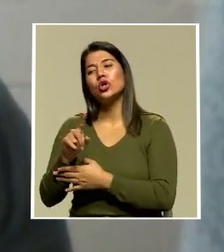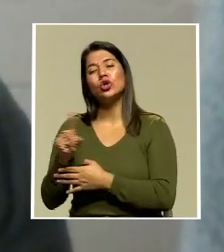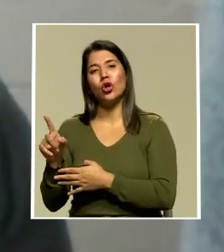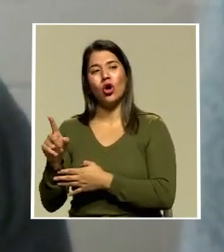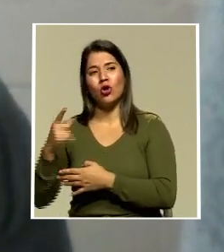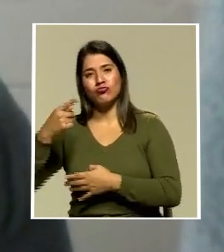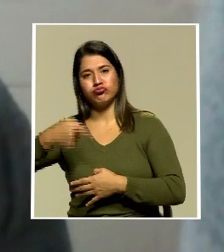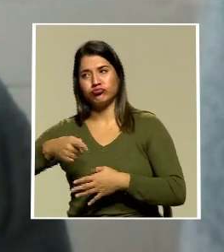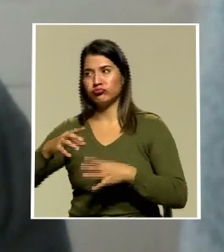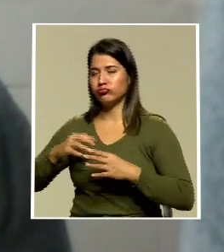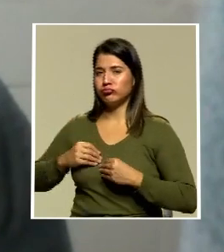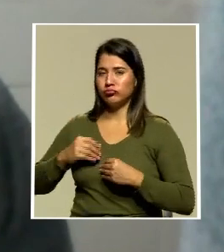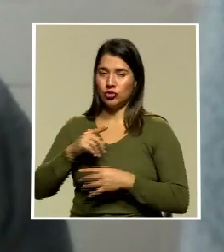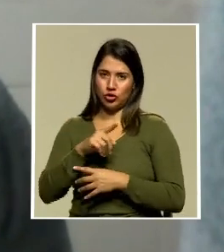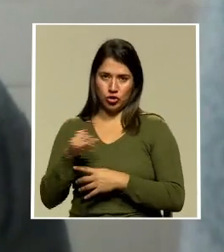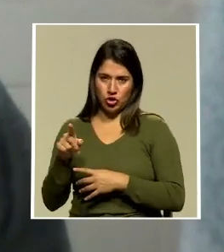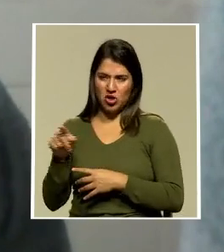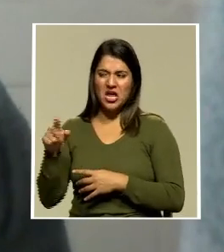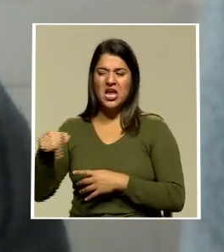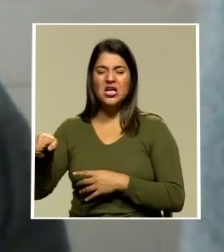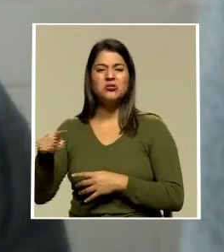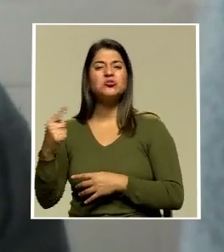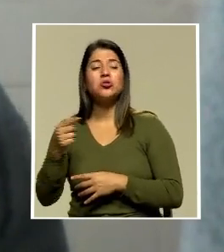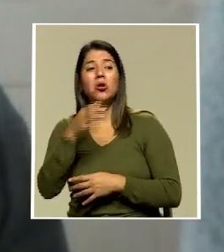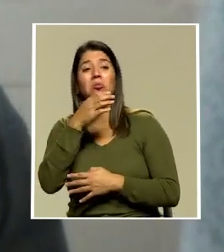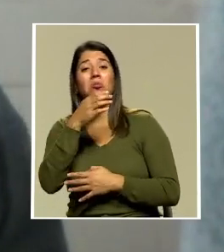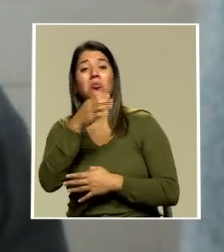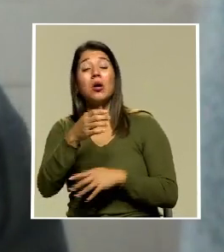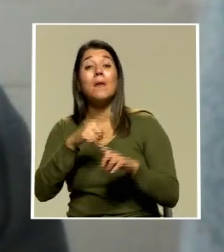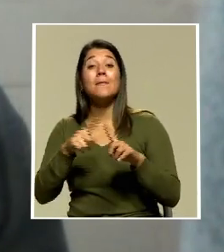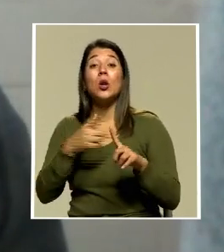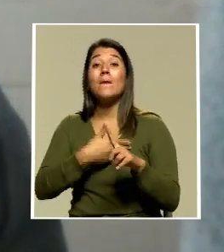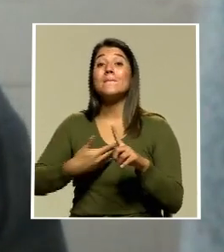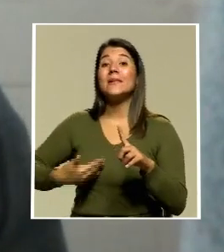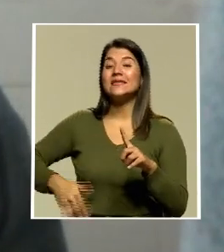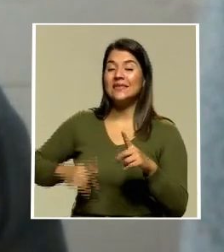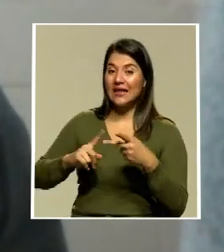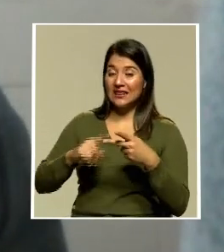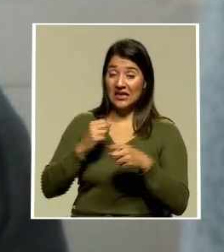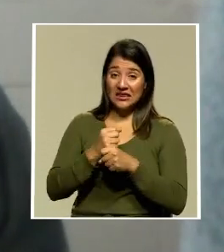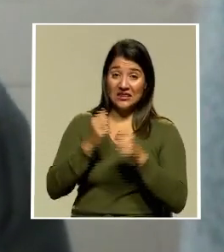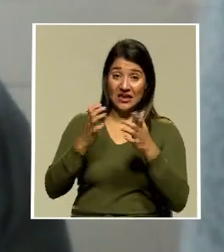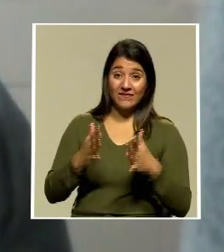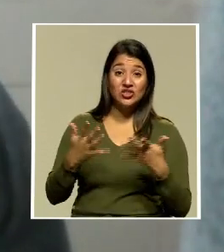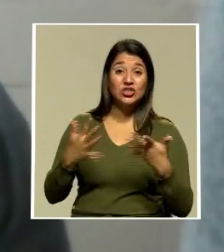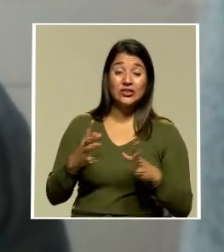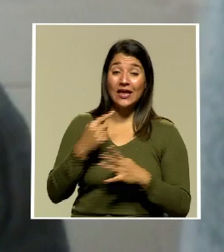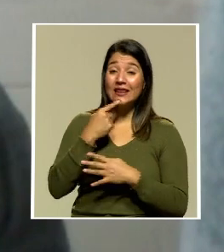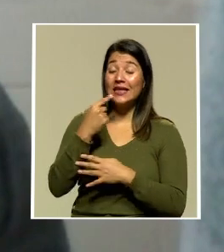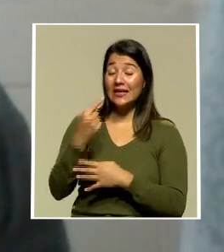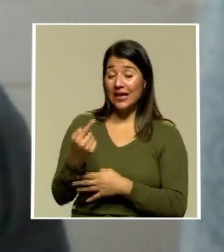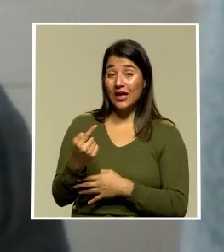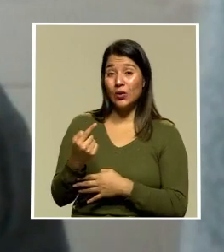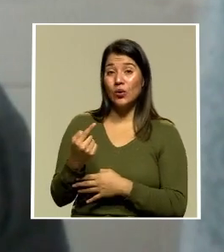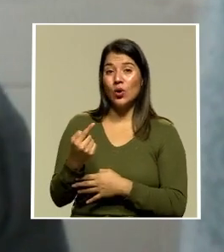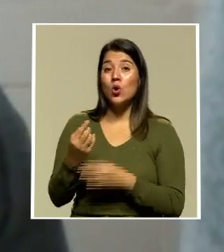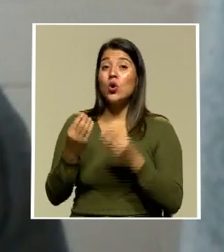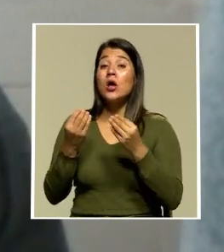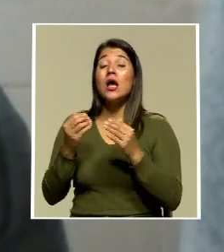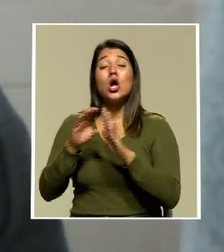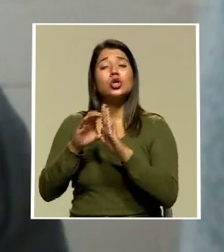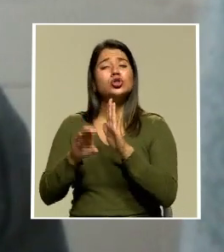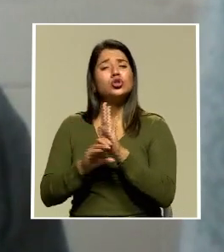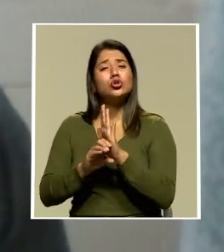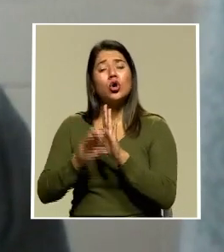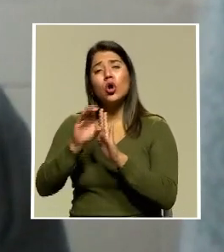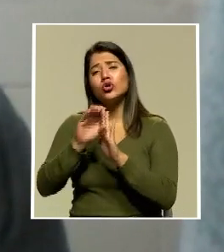embargo, el presidente y sus funcionarios han dicho en reiteradas ocasiones que hay muchas cosas que cambiar de la Constitución